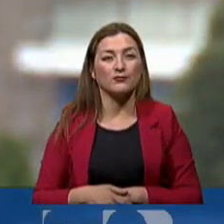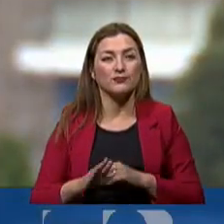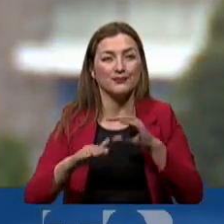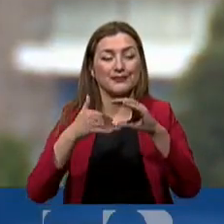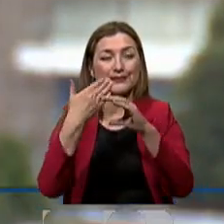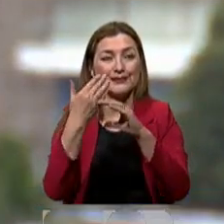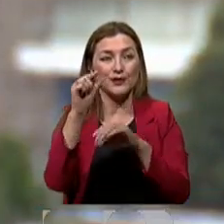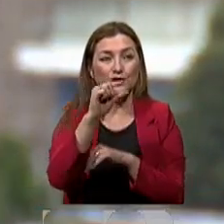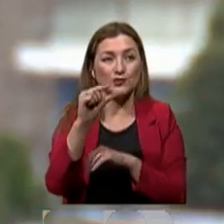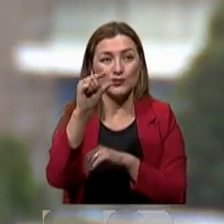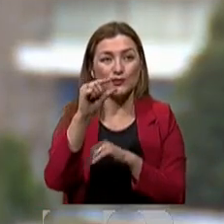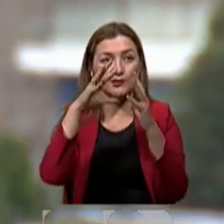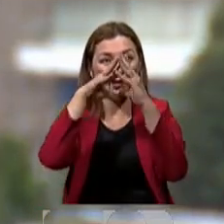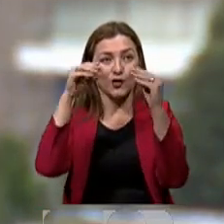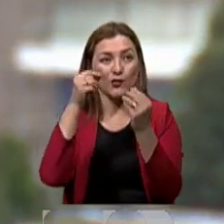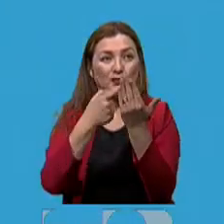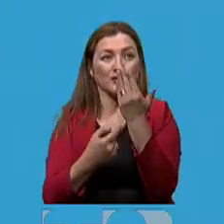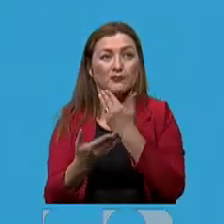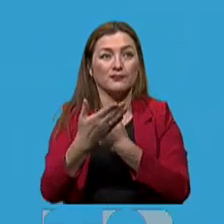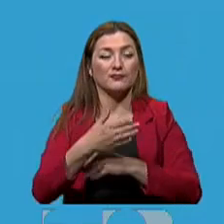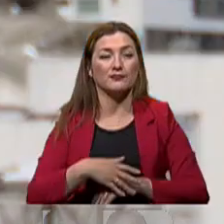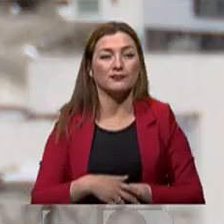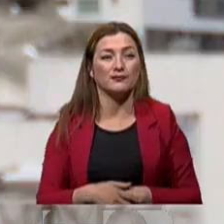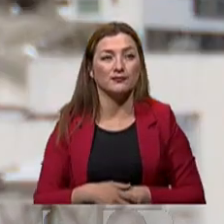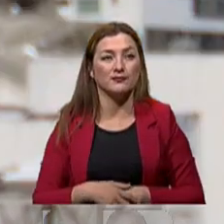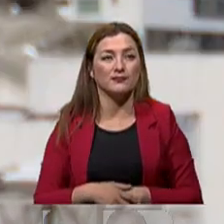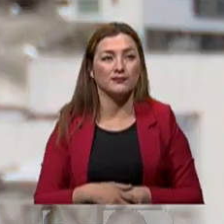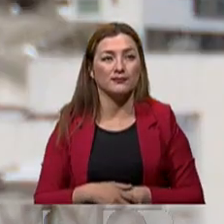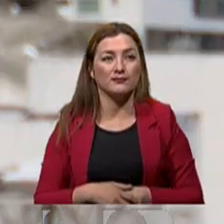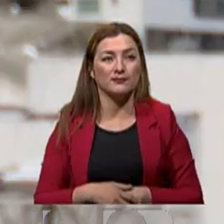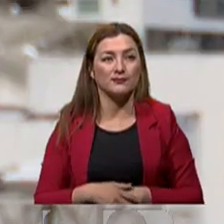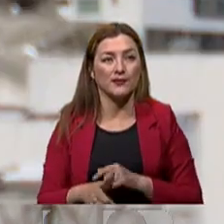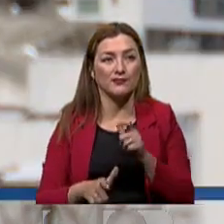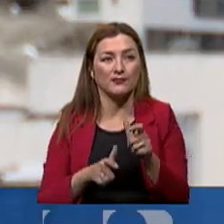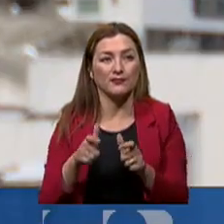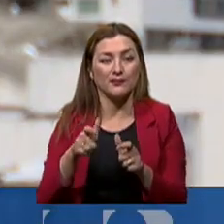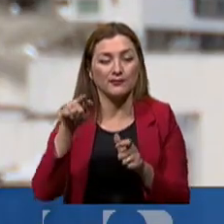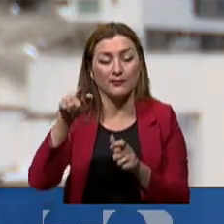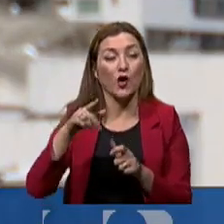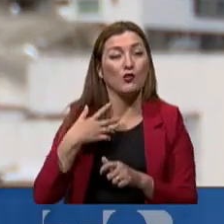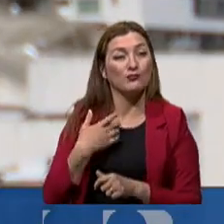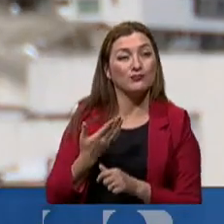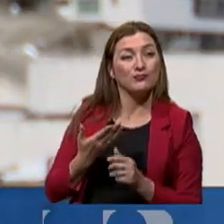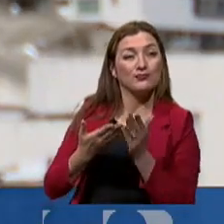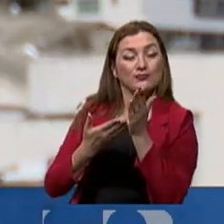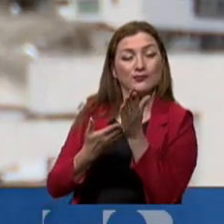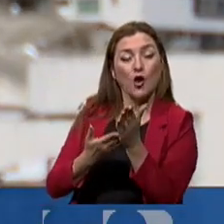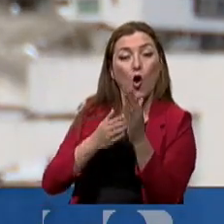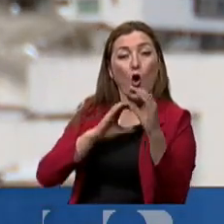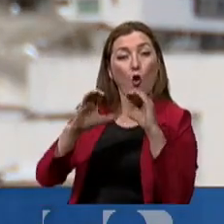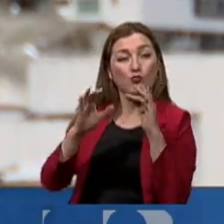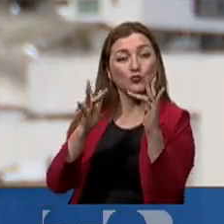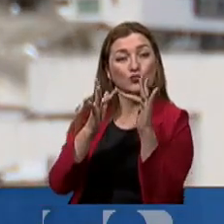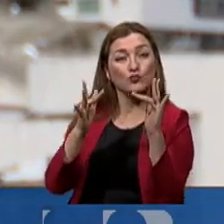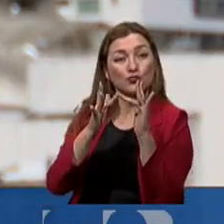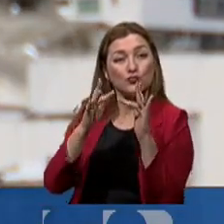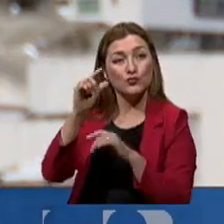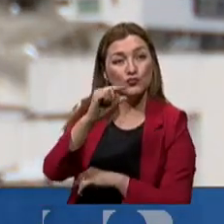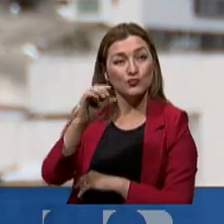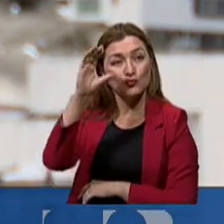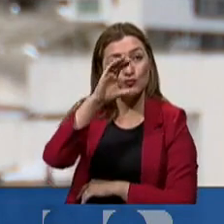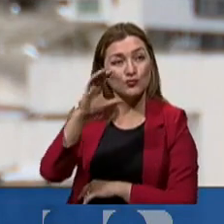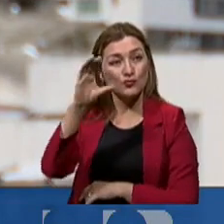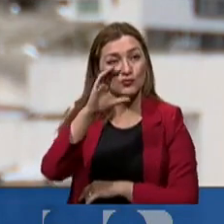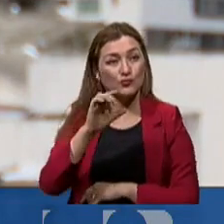¿Te llegó este correo de Google y no entiendes de qué se trata? Muchos usuarios de la plataforma recibieron un comunicado donde